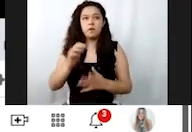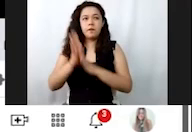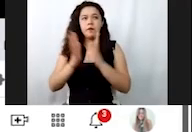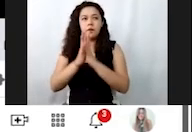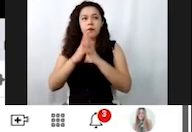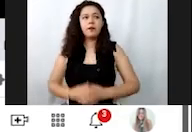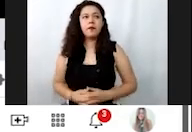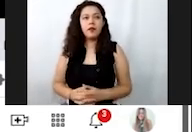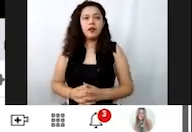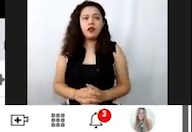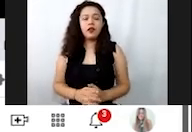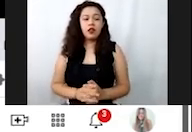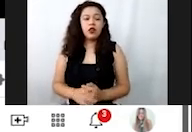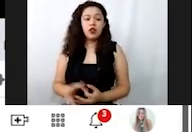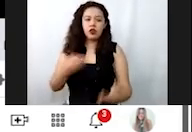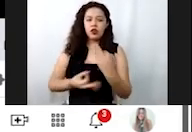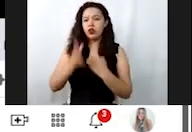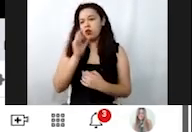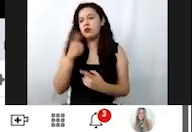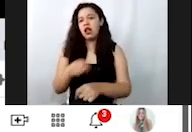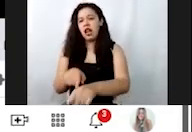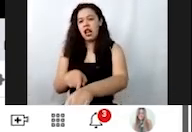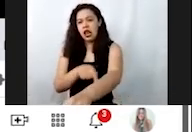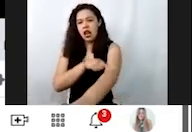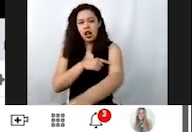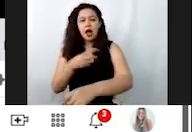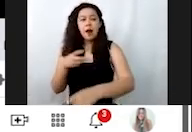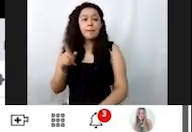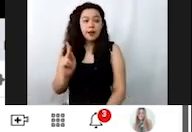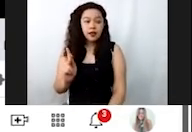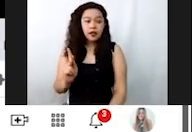No se los puedo poner todo porque está bastante larguito, pero sí